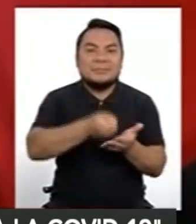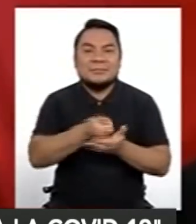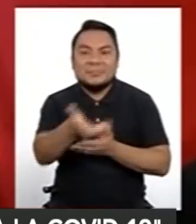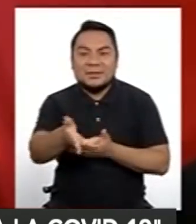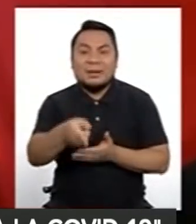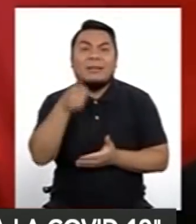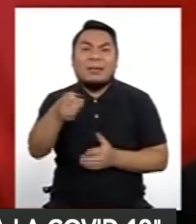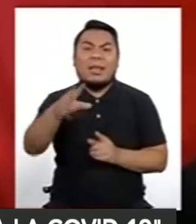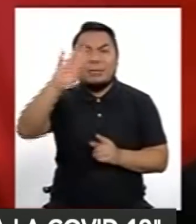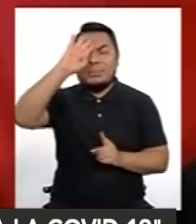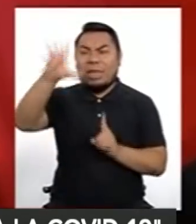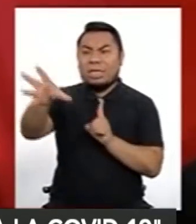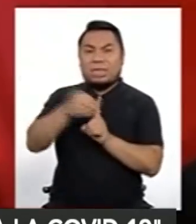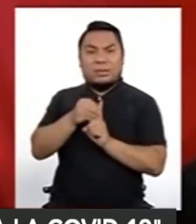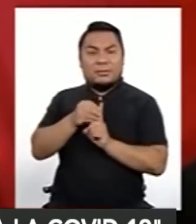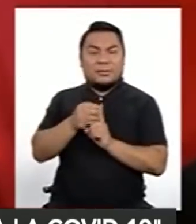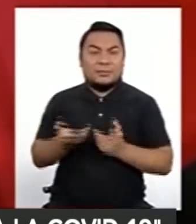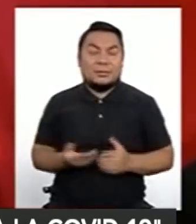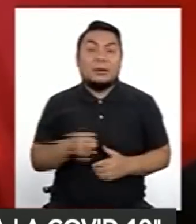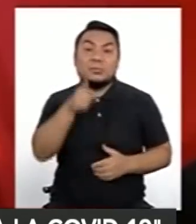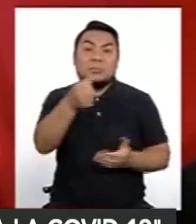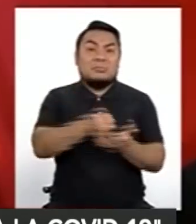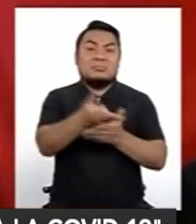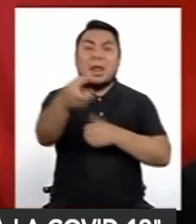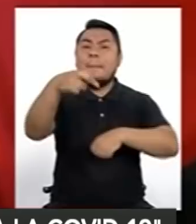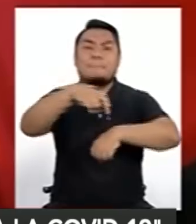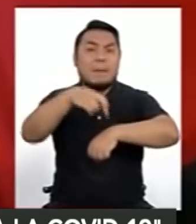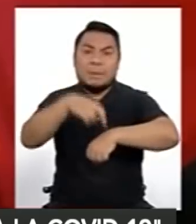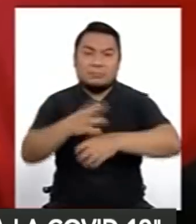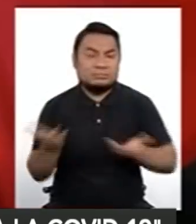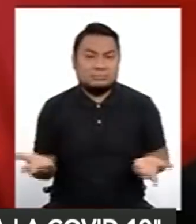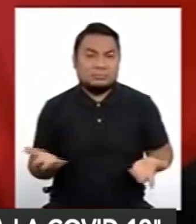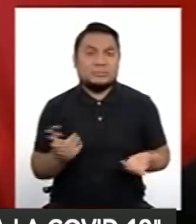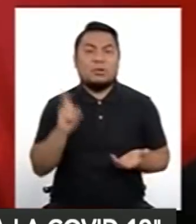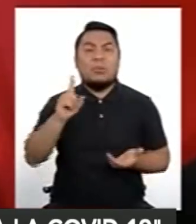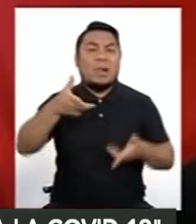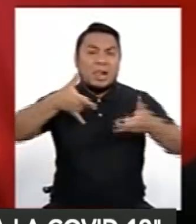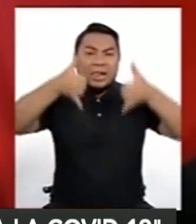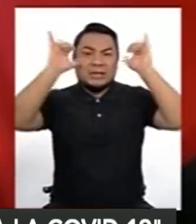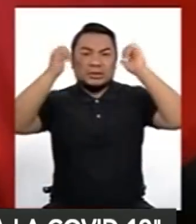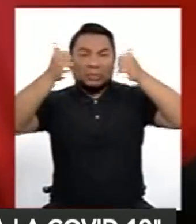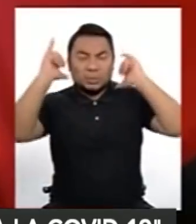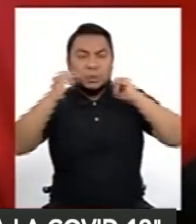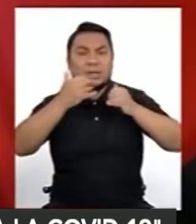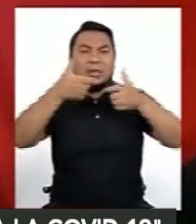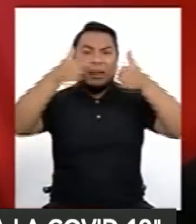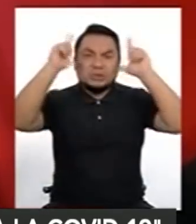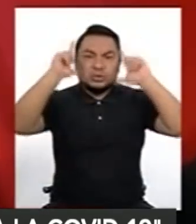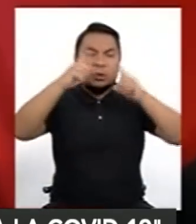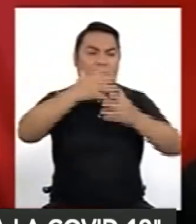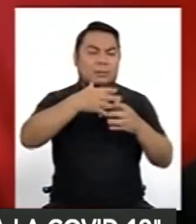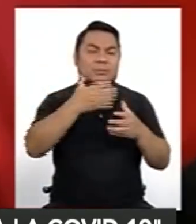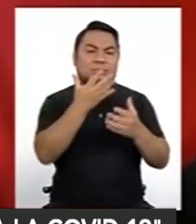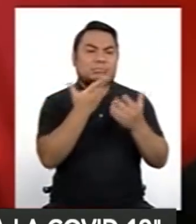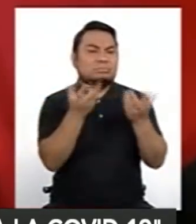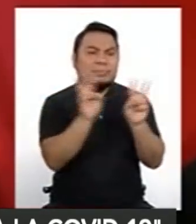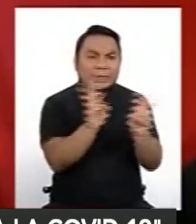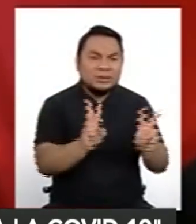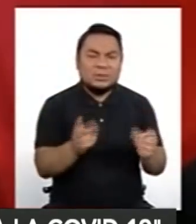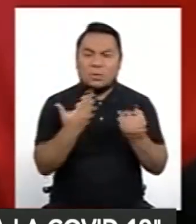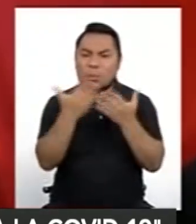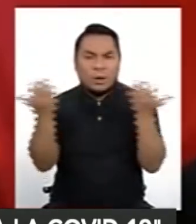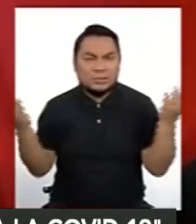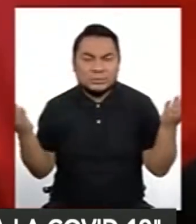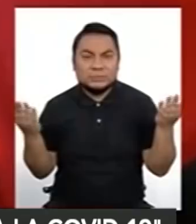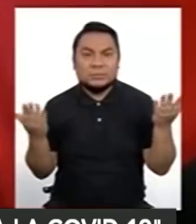O sea, cuando vayan a comprar papas o lechugas o cualquier producto, se